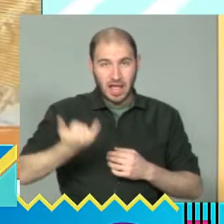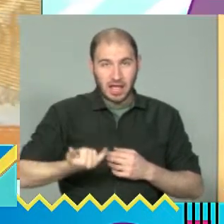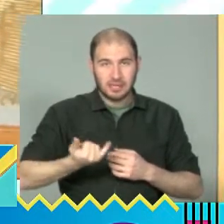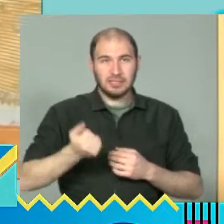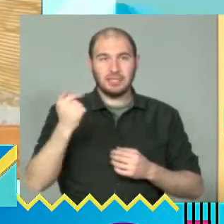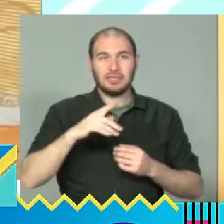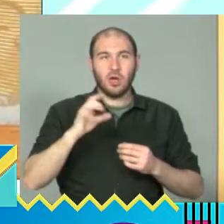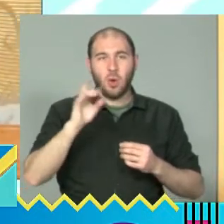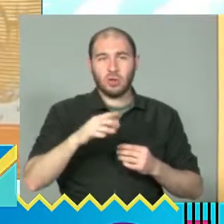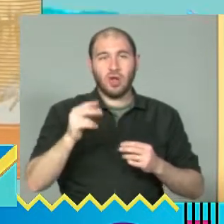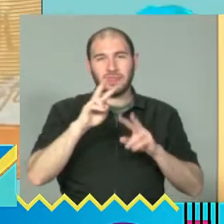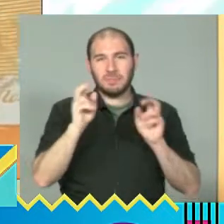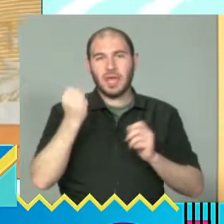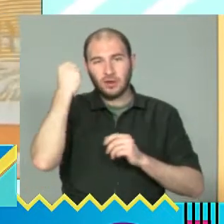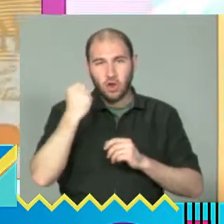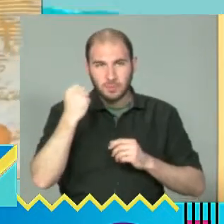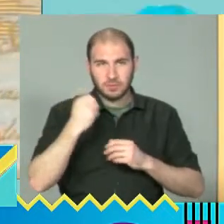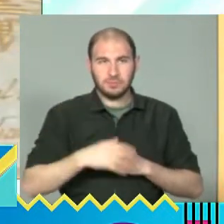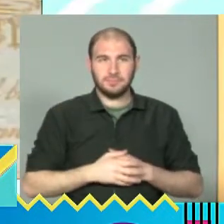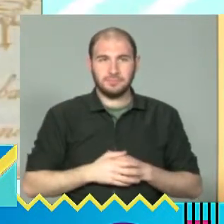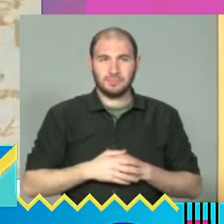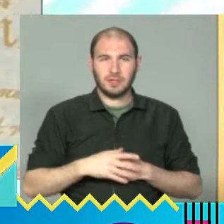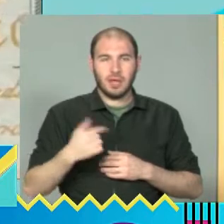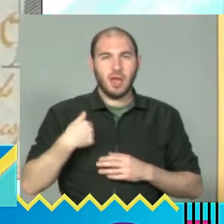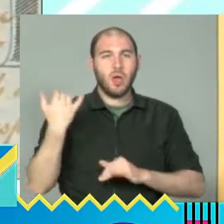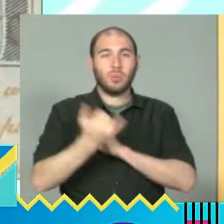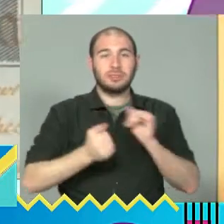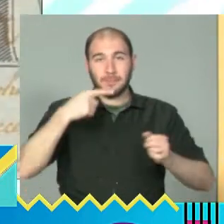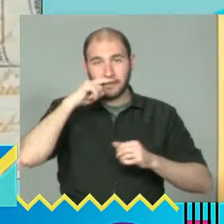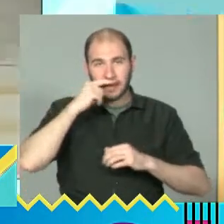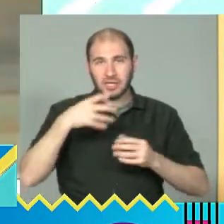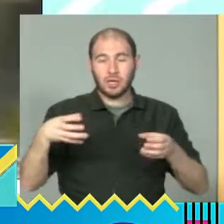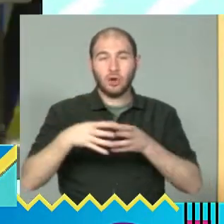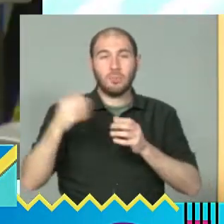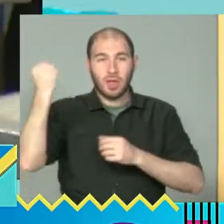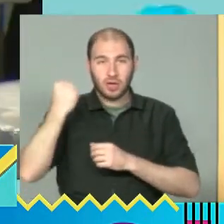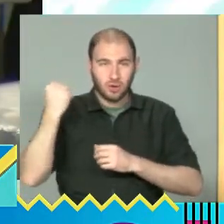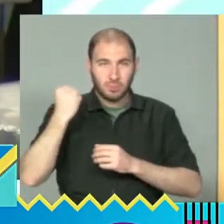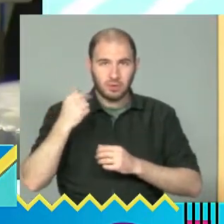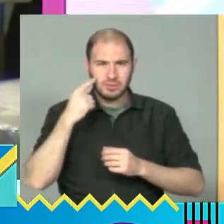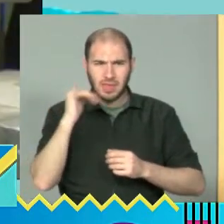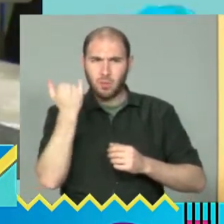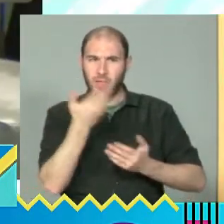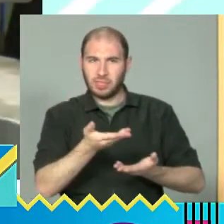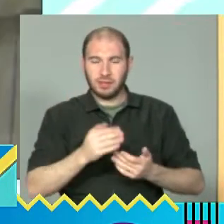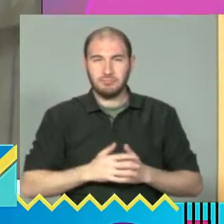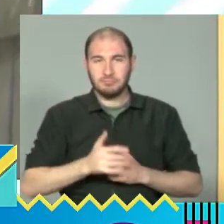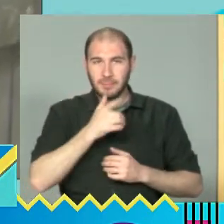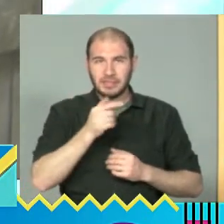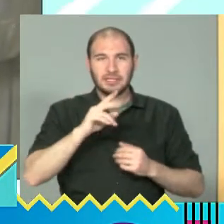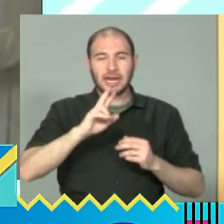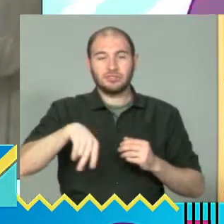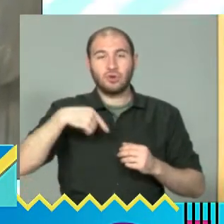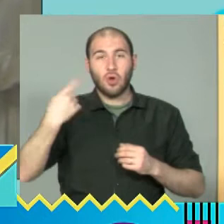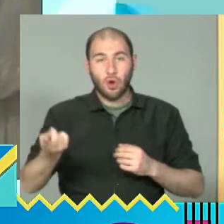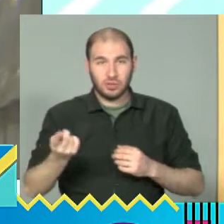un fenómeno netamente monetario, por lo menos es lo que está manifestando Macri y su equipo económico, es lo que están identificando. Yo creo que hay otras razones